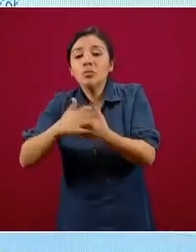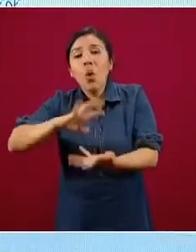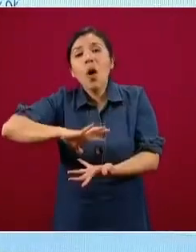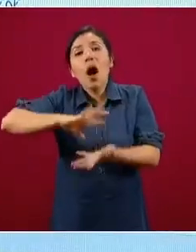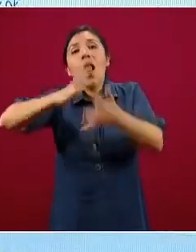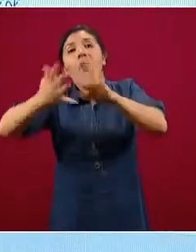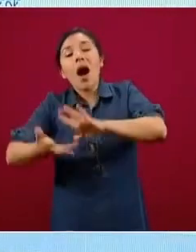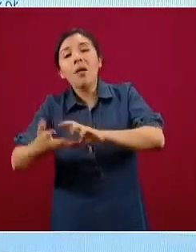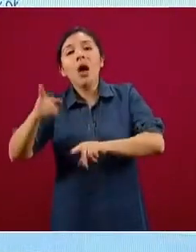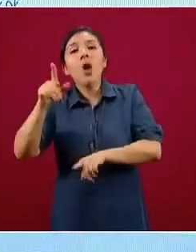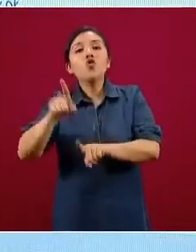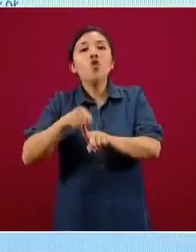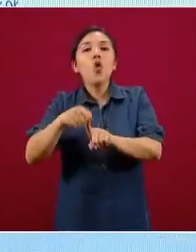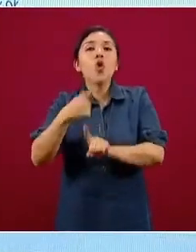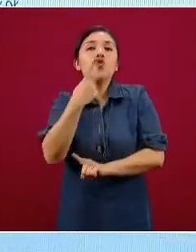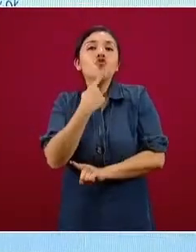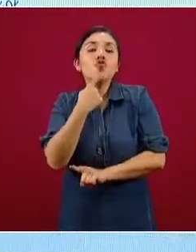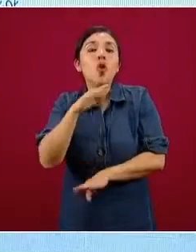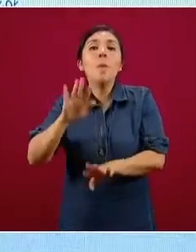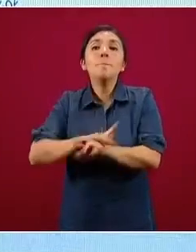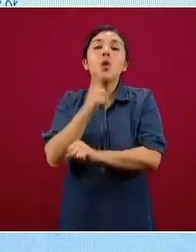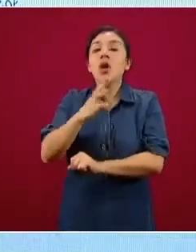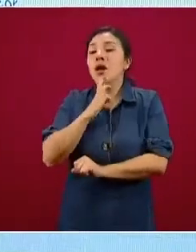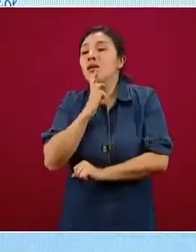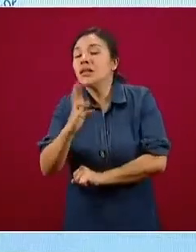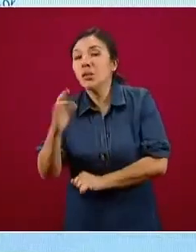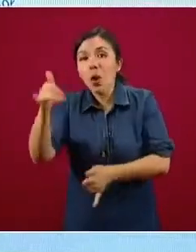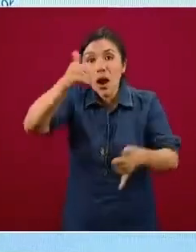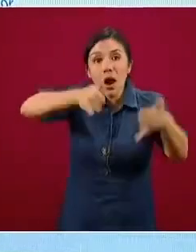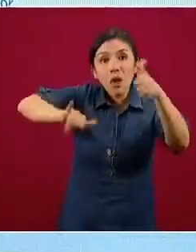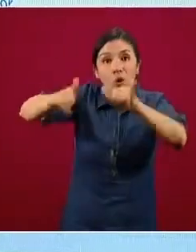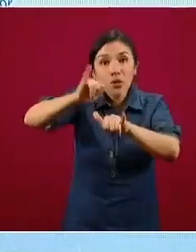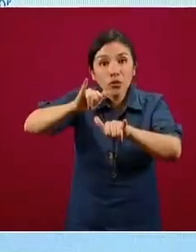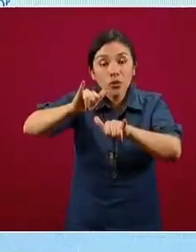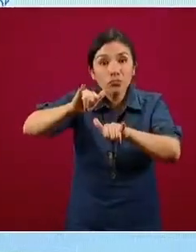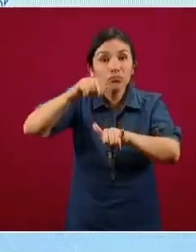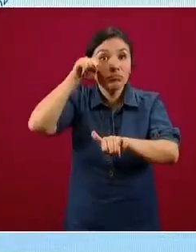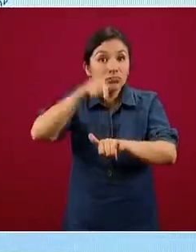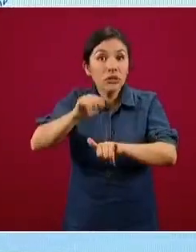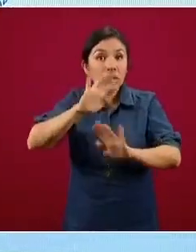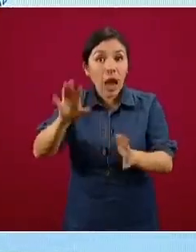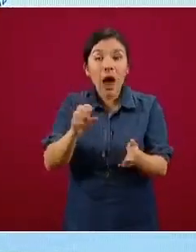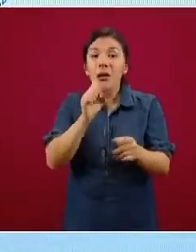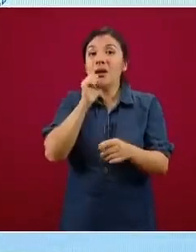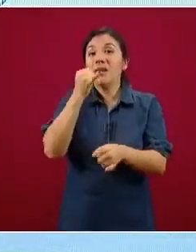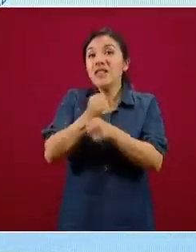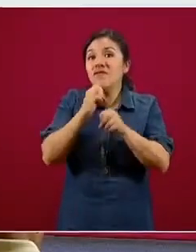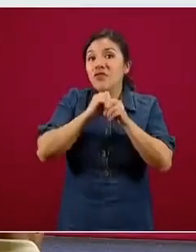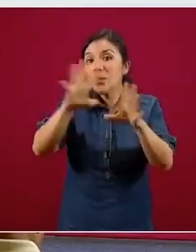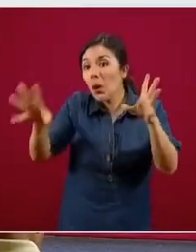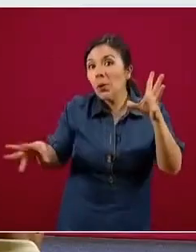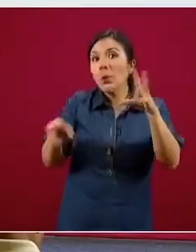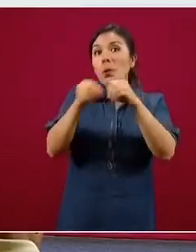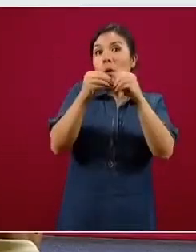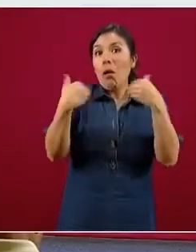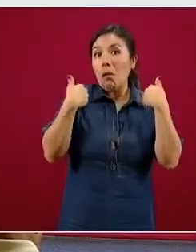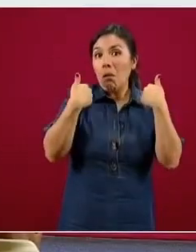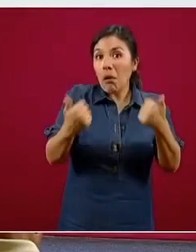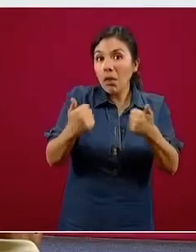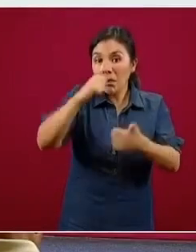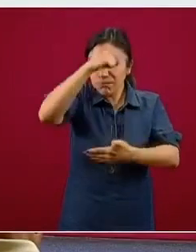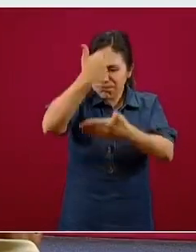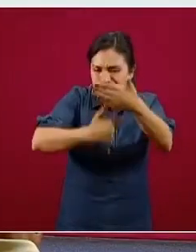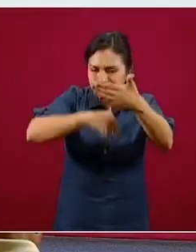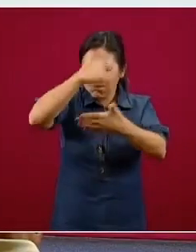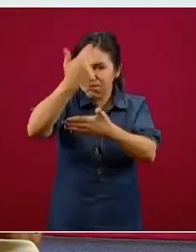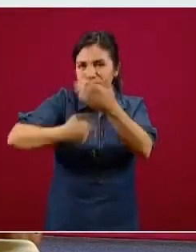en la medida en que aparezca el resultado del laboratorio, ese resultado sea cargado en los sistemas de información por parte de